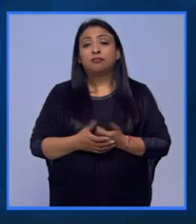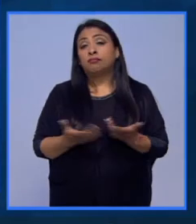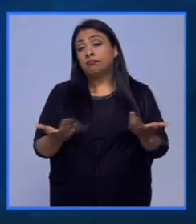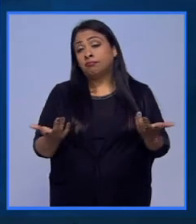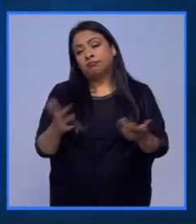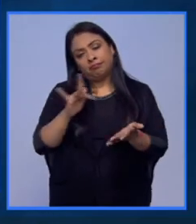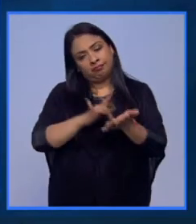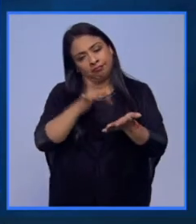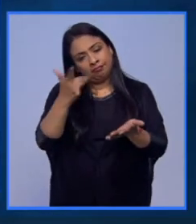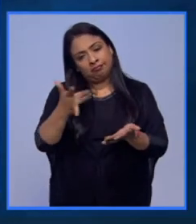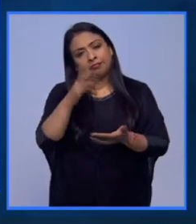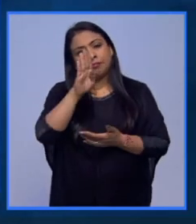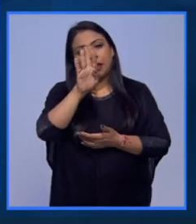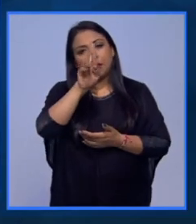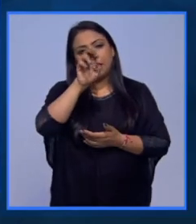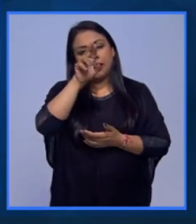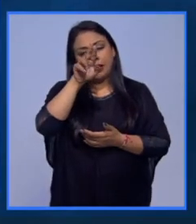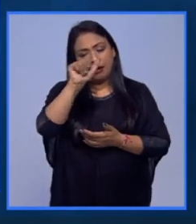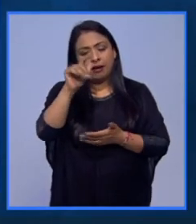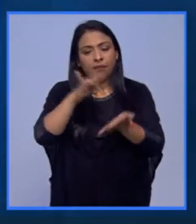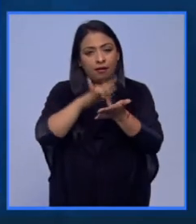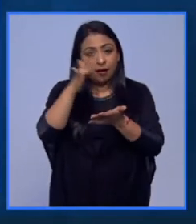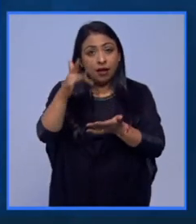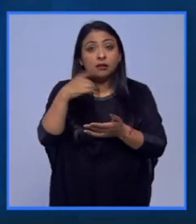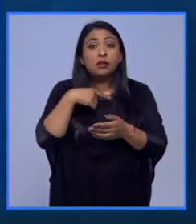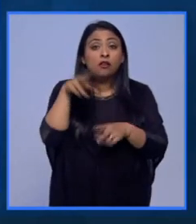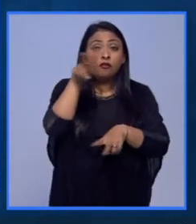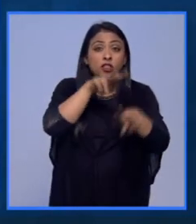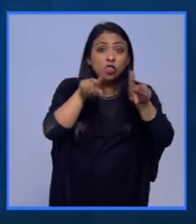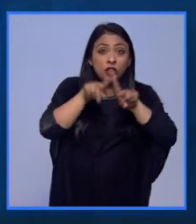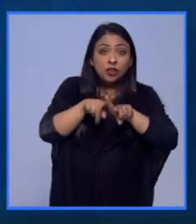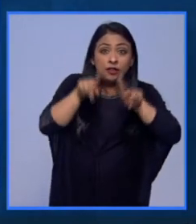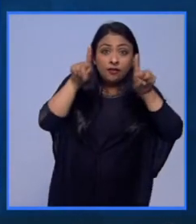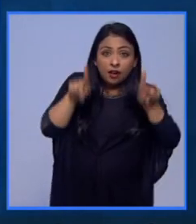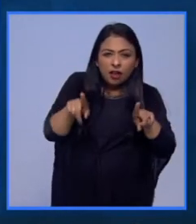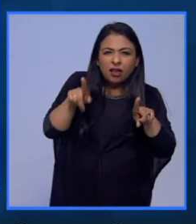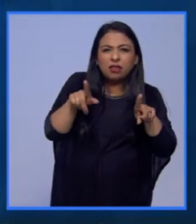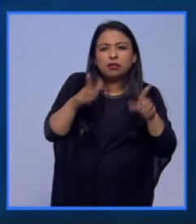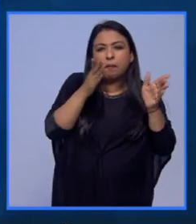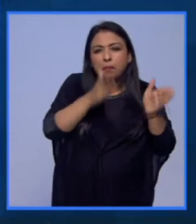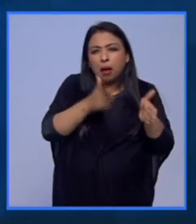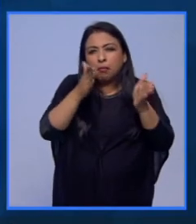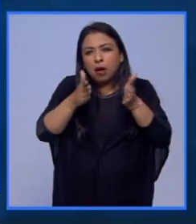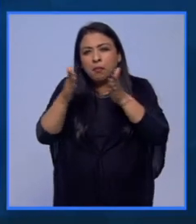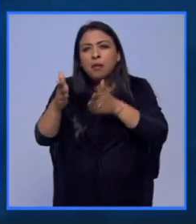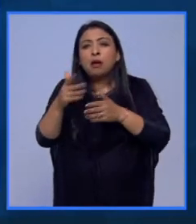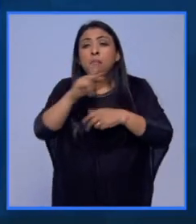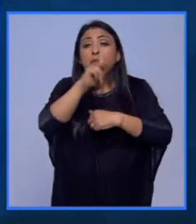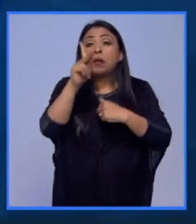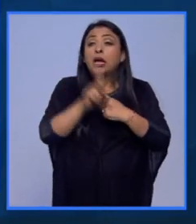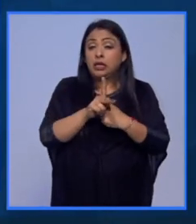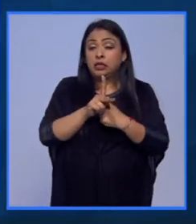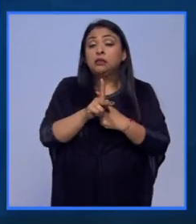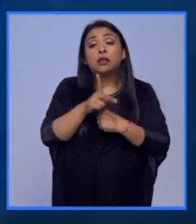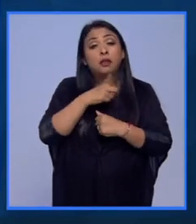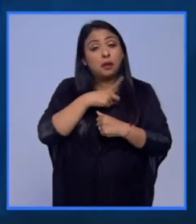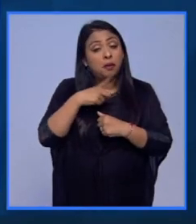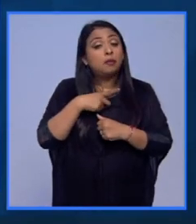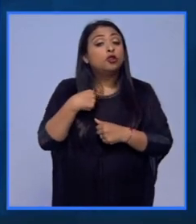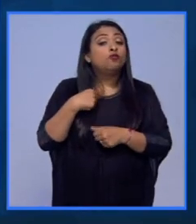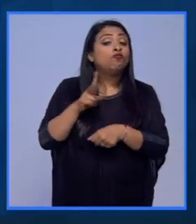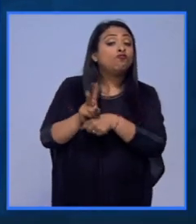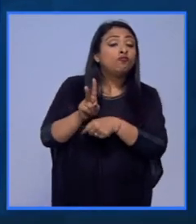Pues muchas gracias a Juan Arturo por esta visión distinta, todas estas facetas de un país al que hay que seguir en la